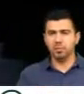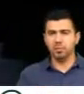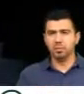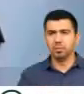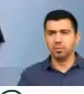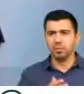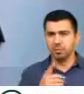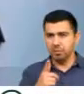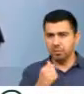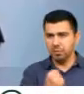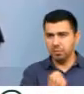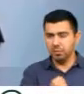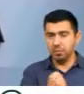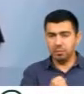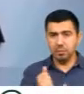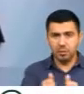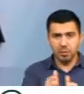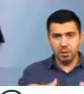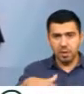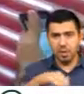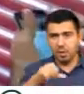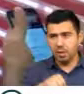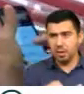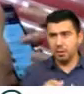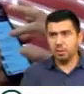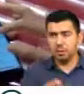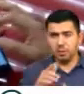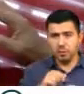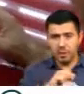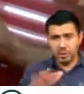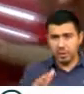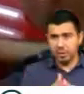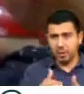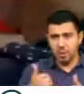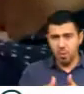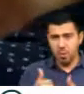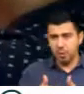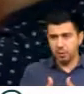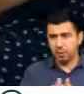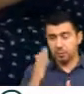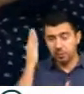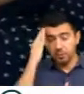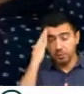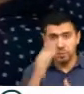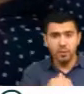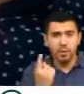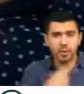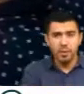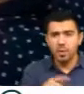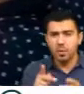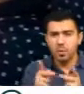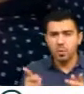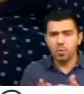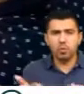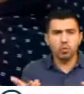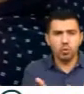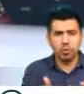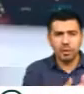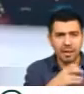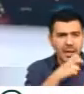metropolitana de bucaramanga mediante la red social whatsapp para identificar los días y lugares de la comercialización de carne ilegal